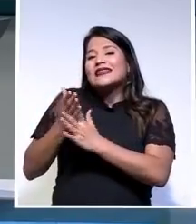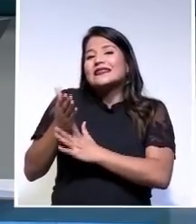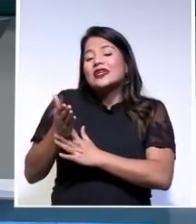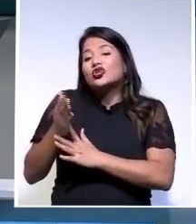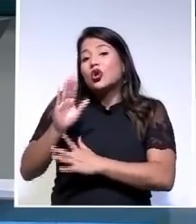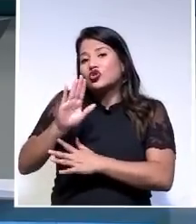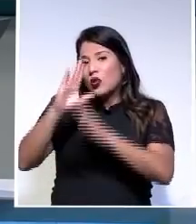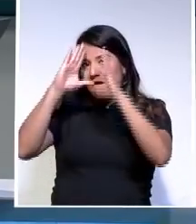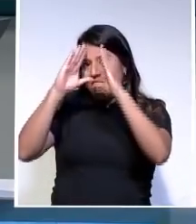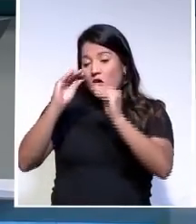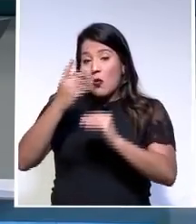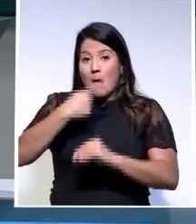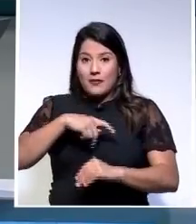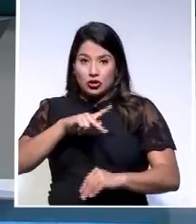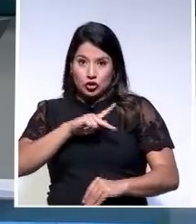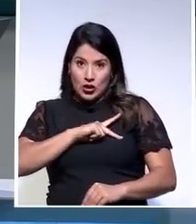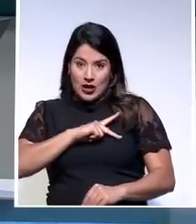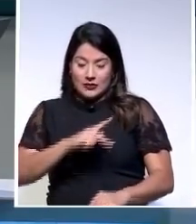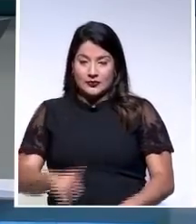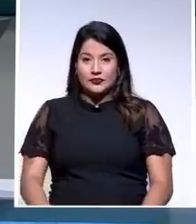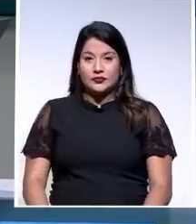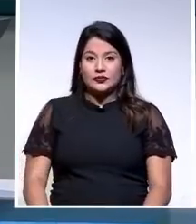información personal de los clientes.